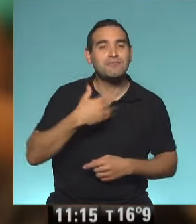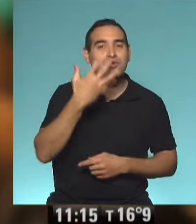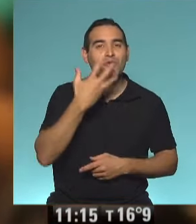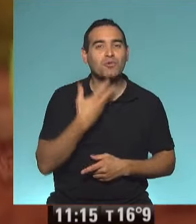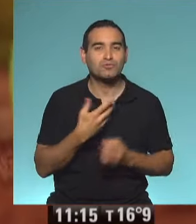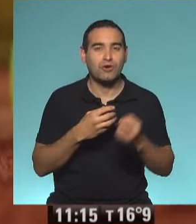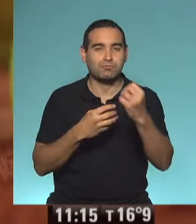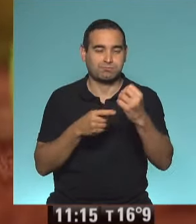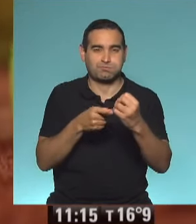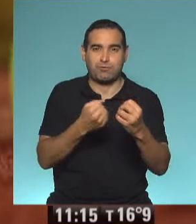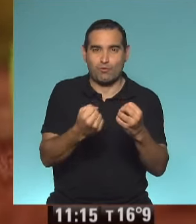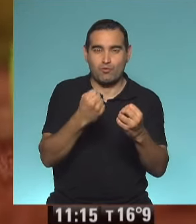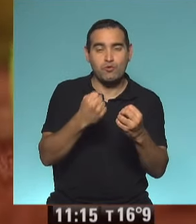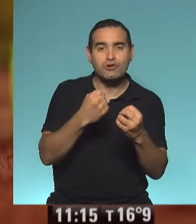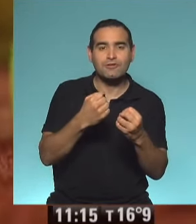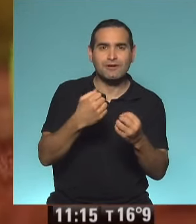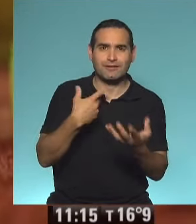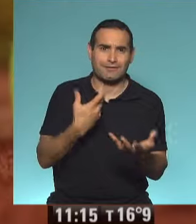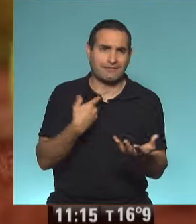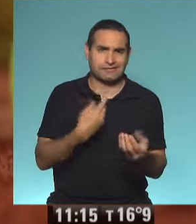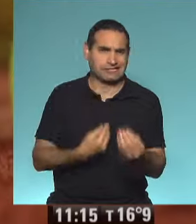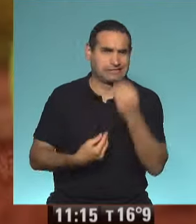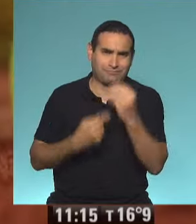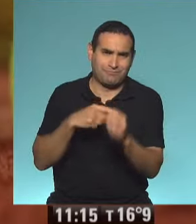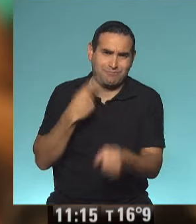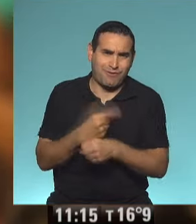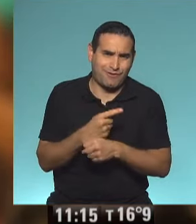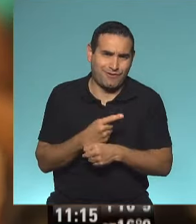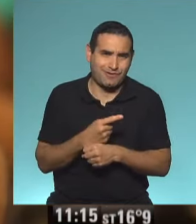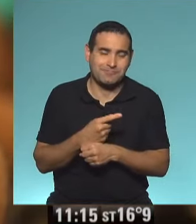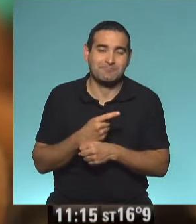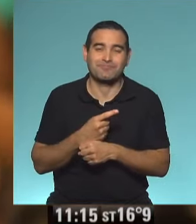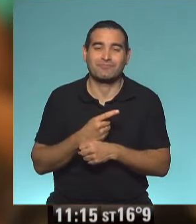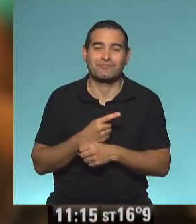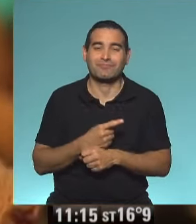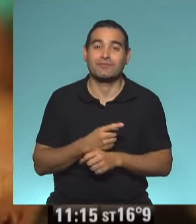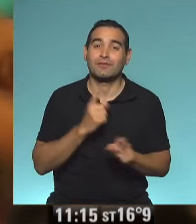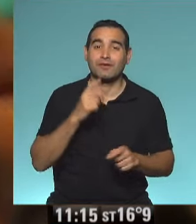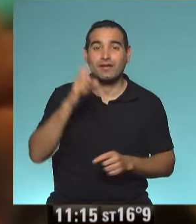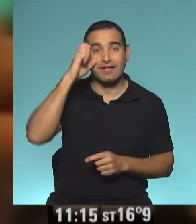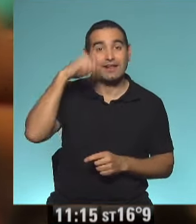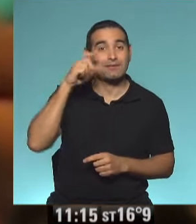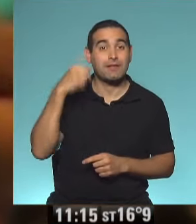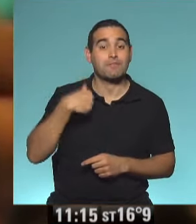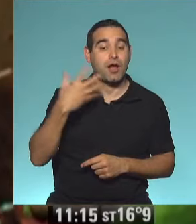buñuelo. ¡Ay, pero si eran imposibles de comer! Lo de Trementina no, lo